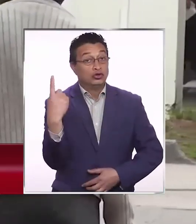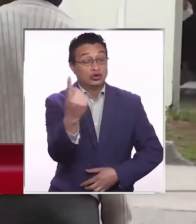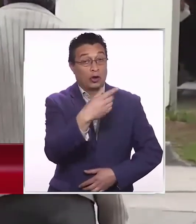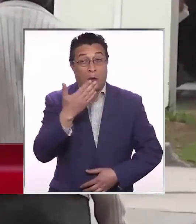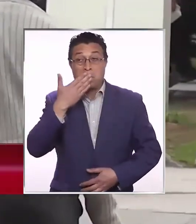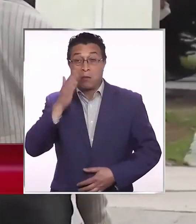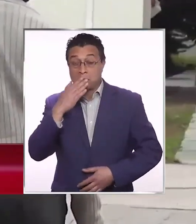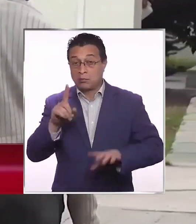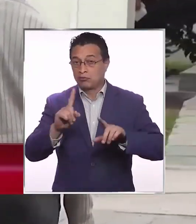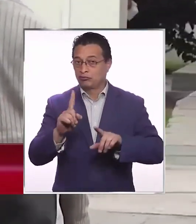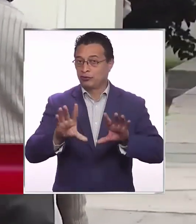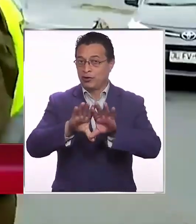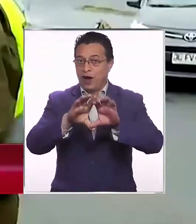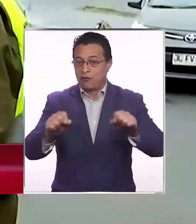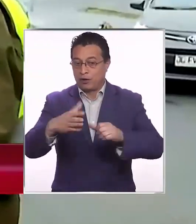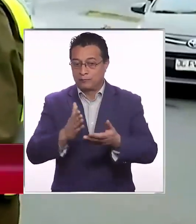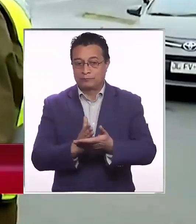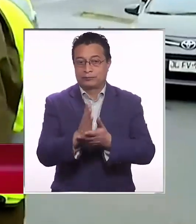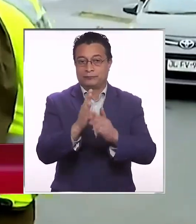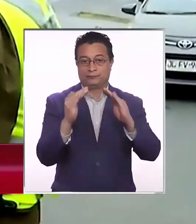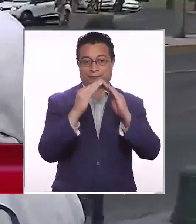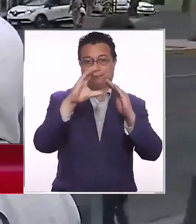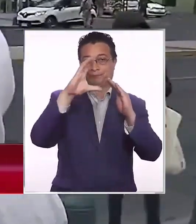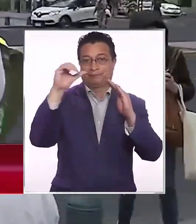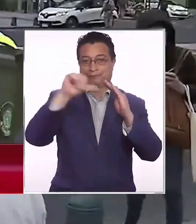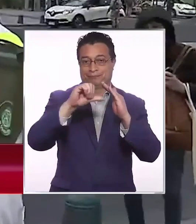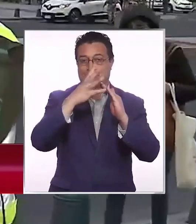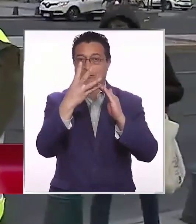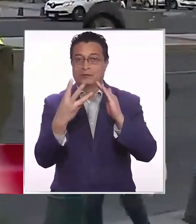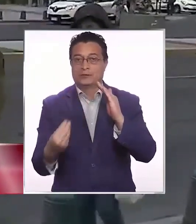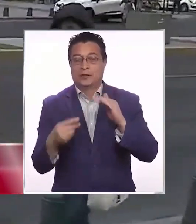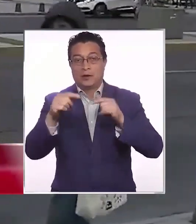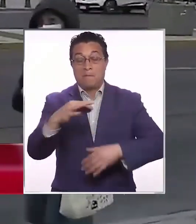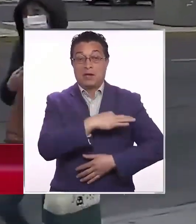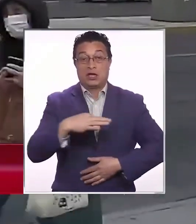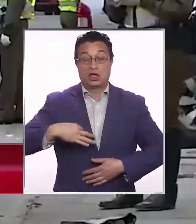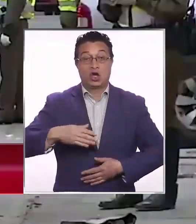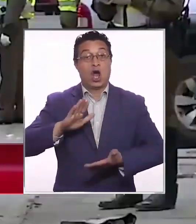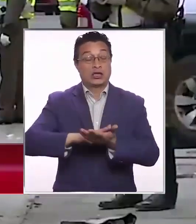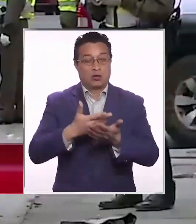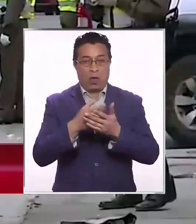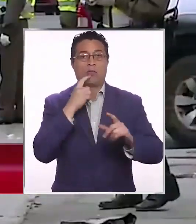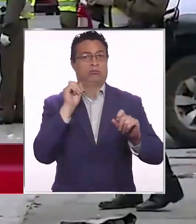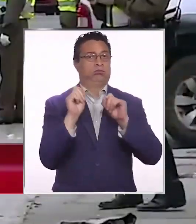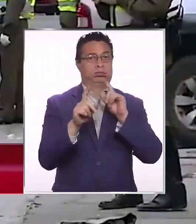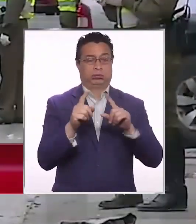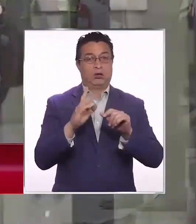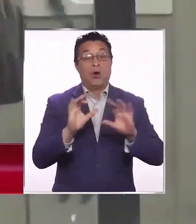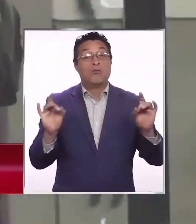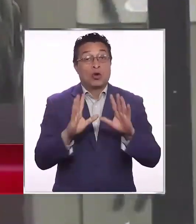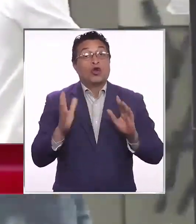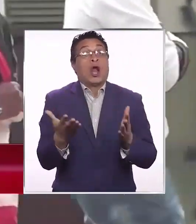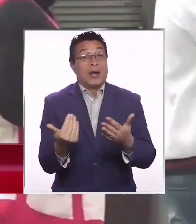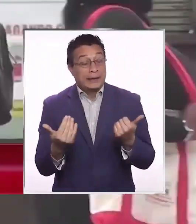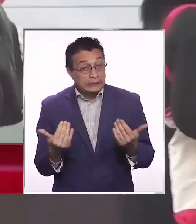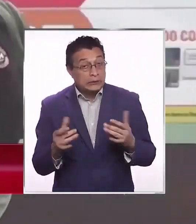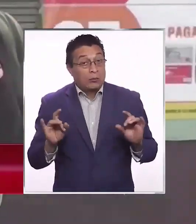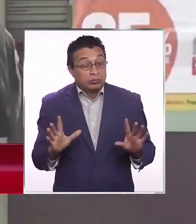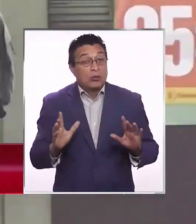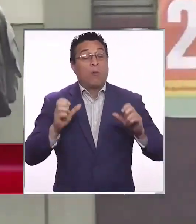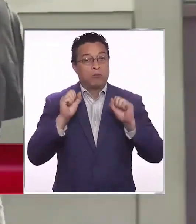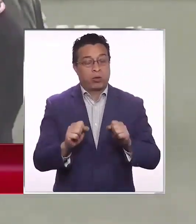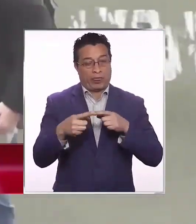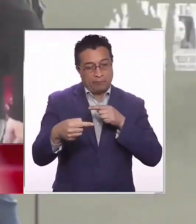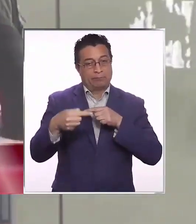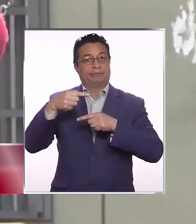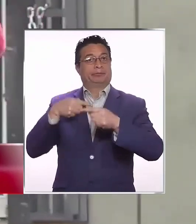Aunque no todos los expertos están de acuerdo con iniciar el desconfinamiento, el Ministerio de Salud defiende la decisión y advierte que en caso de ser necesario,